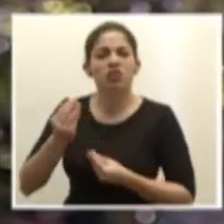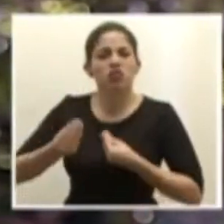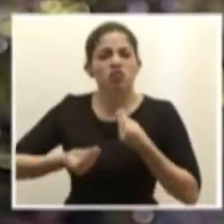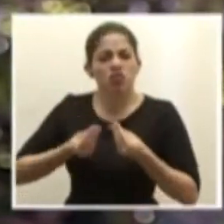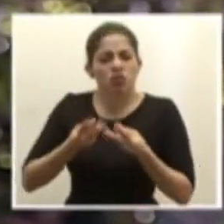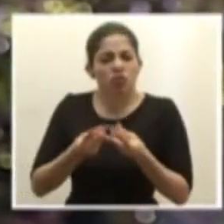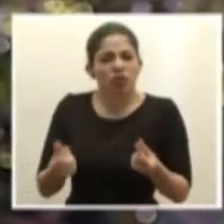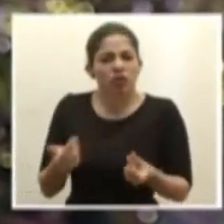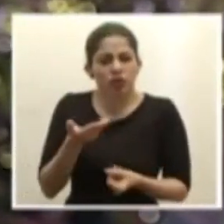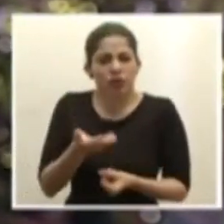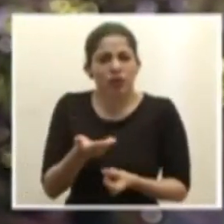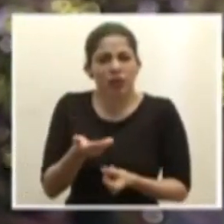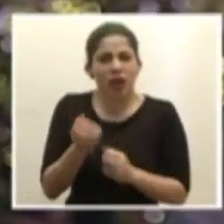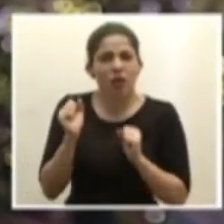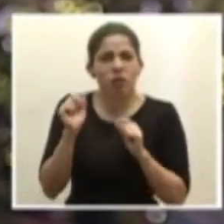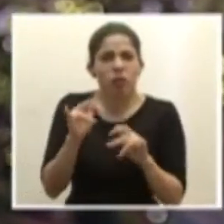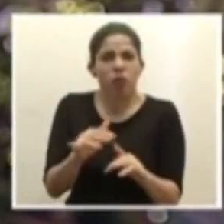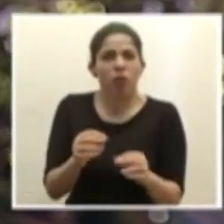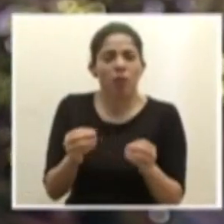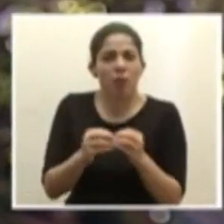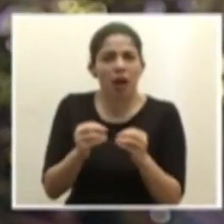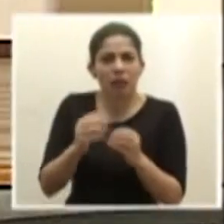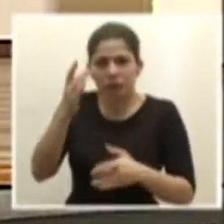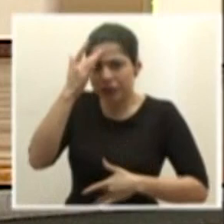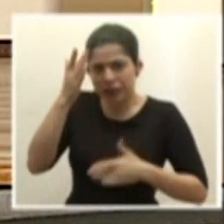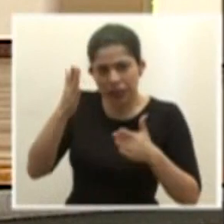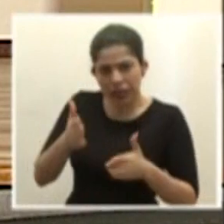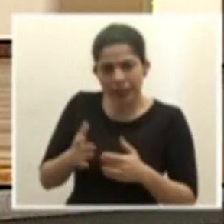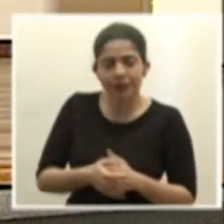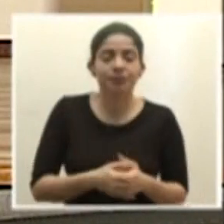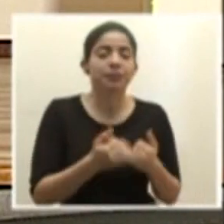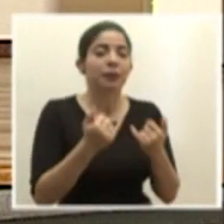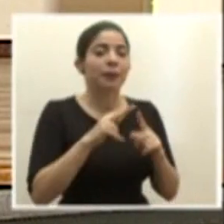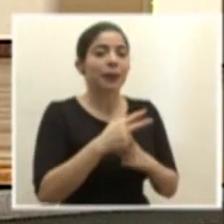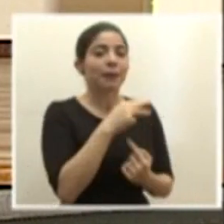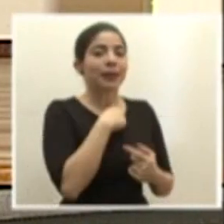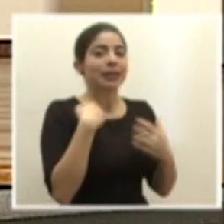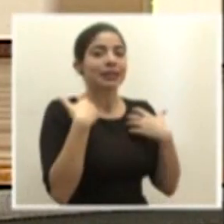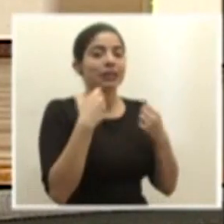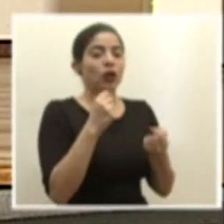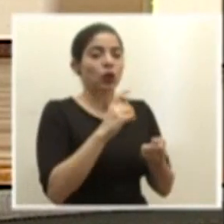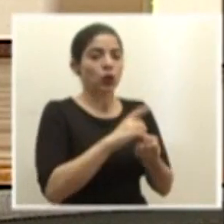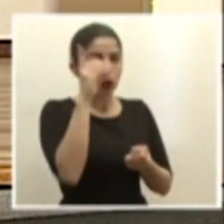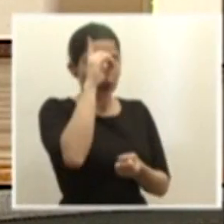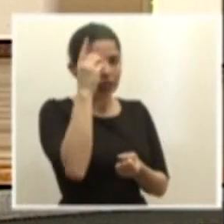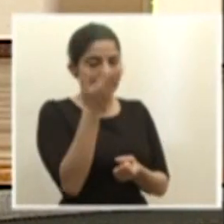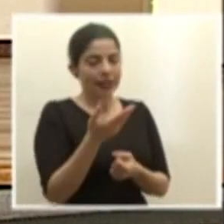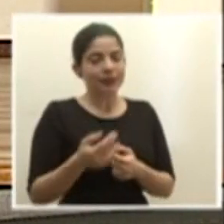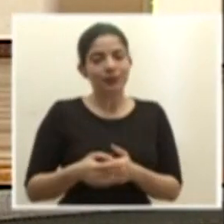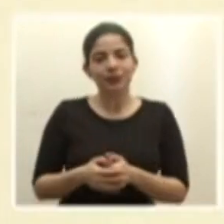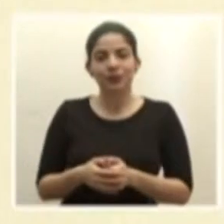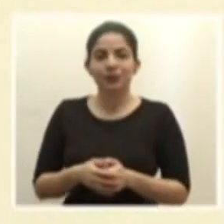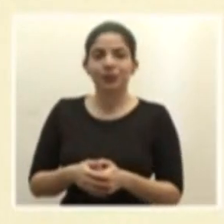de nuevos pacientes? Iniciamos con el ministro de Salud, el doctor Daniel Salas.